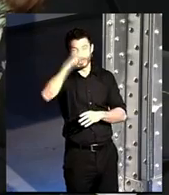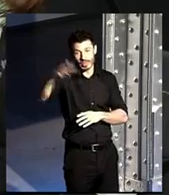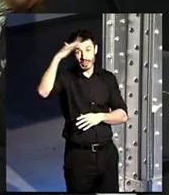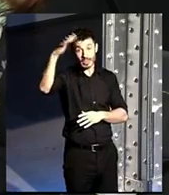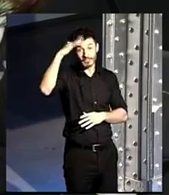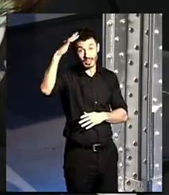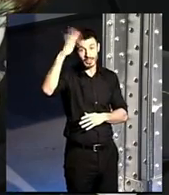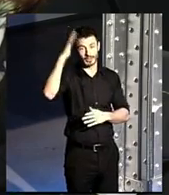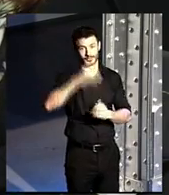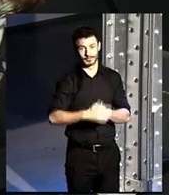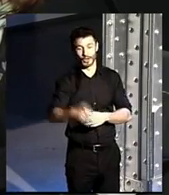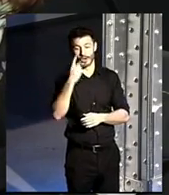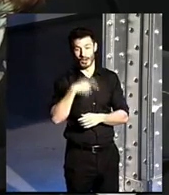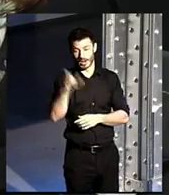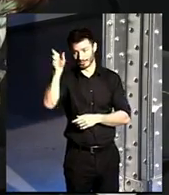ti.